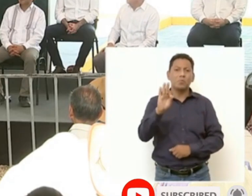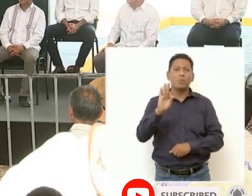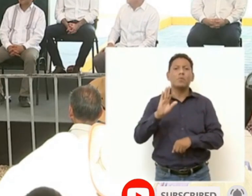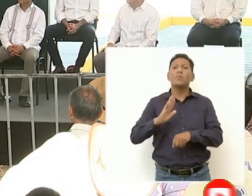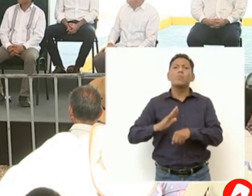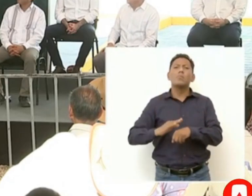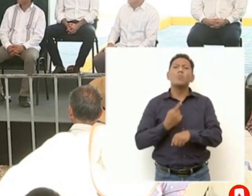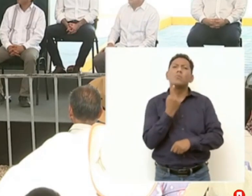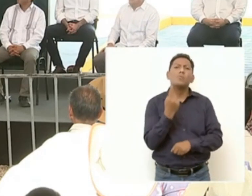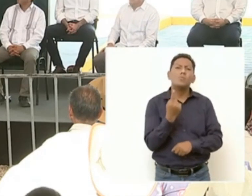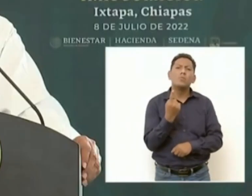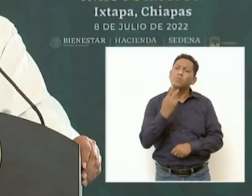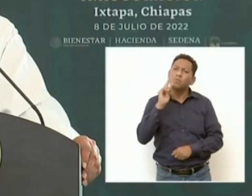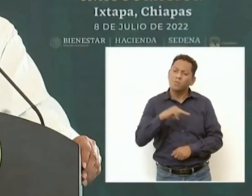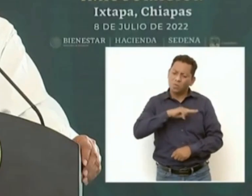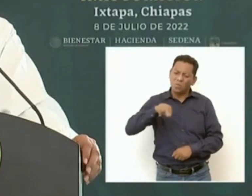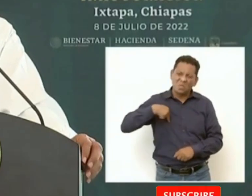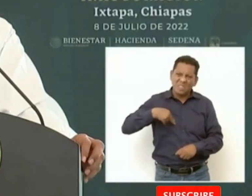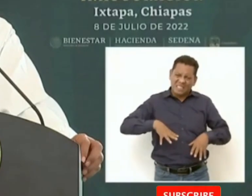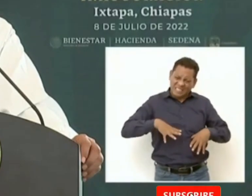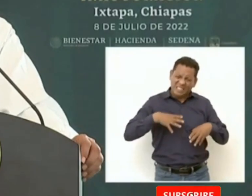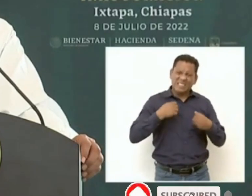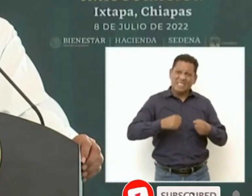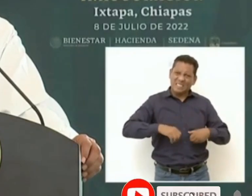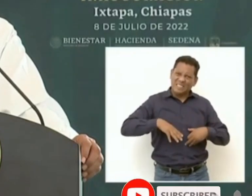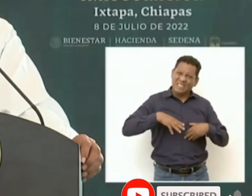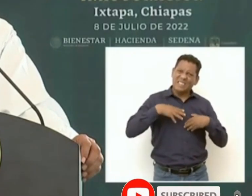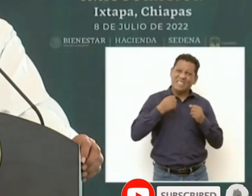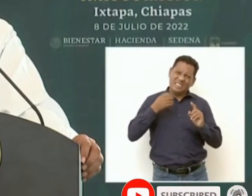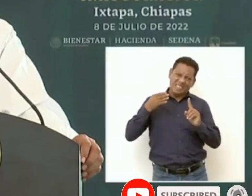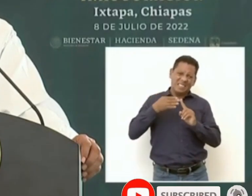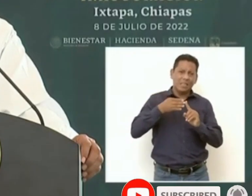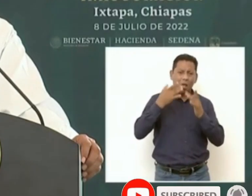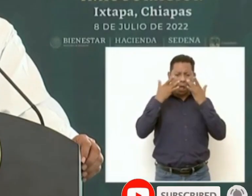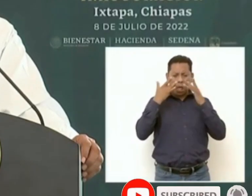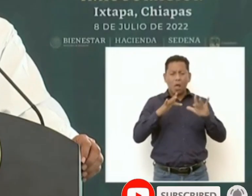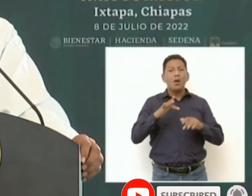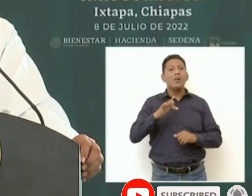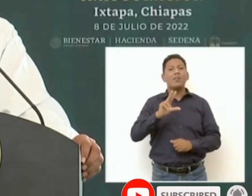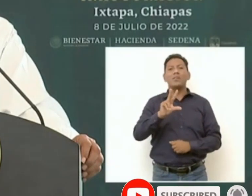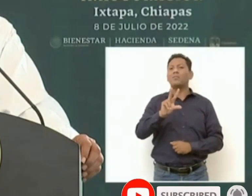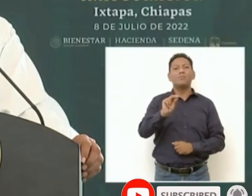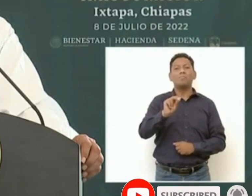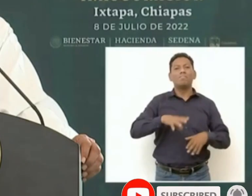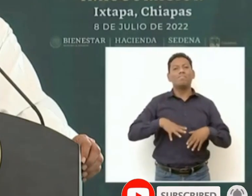porque fuimos perseverantes, no nos rendimos.